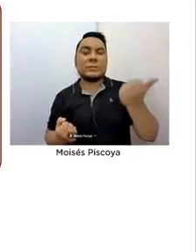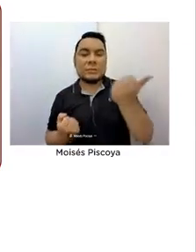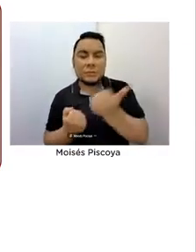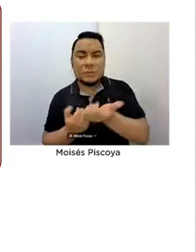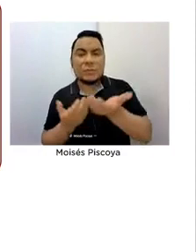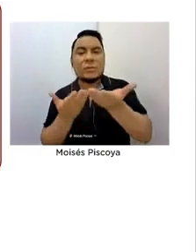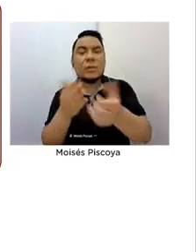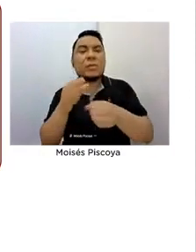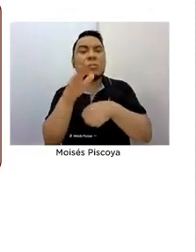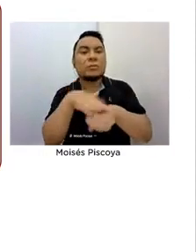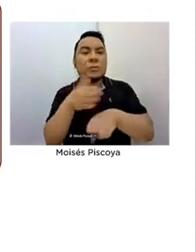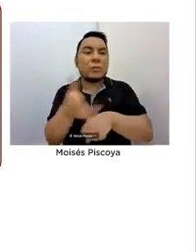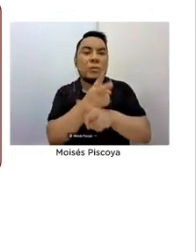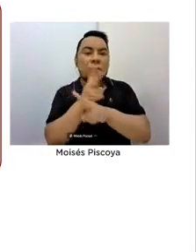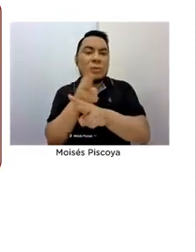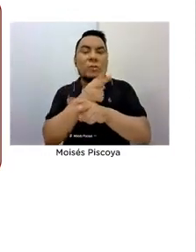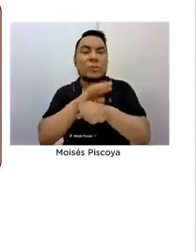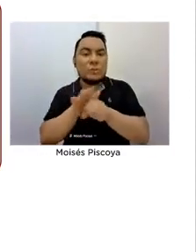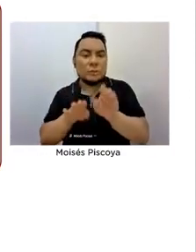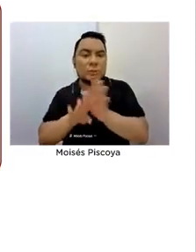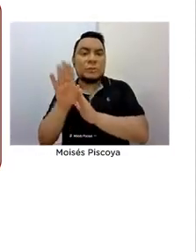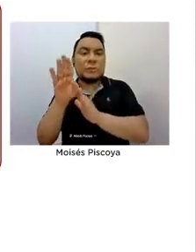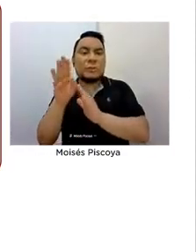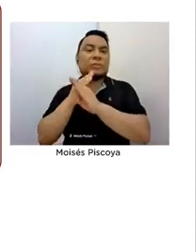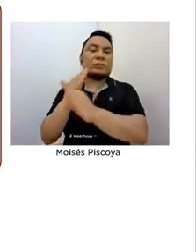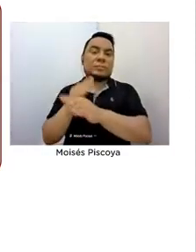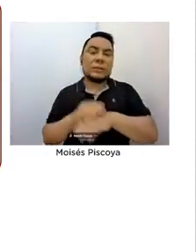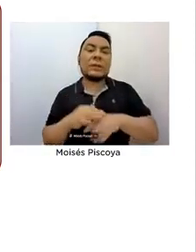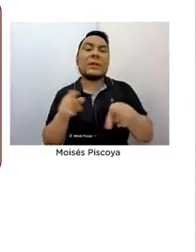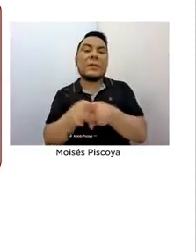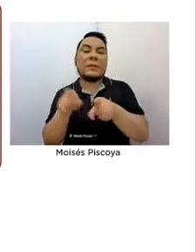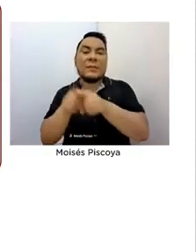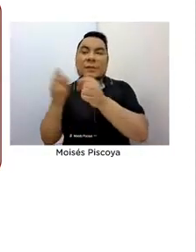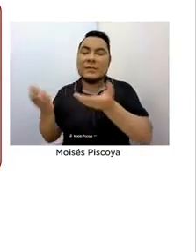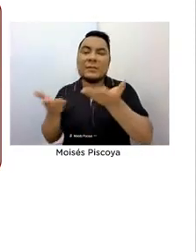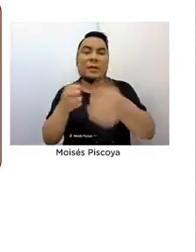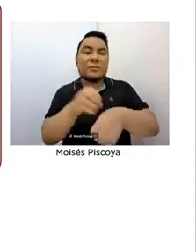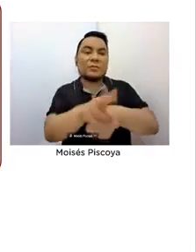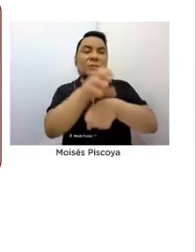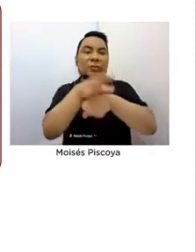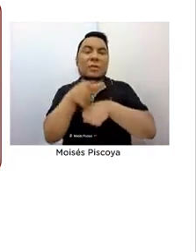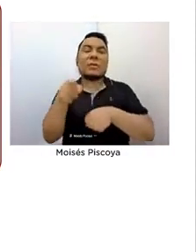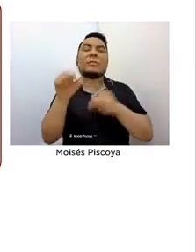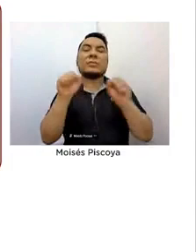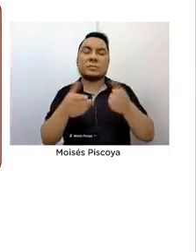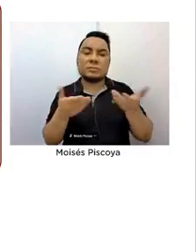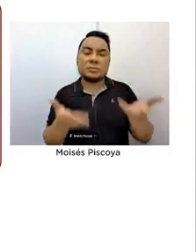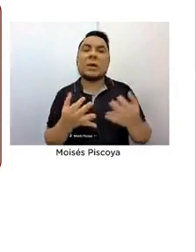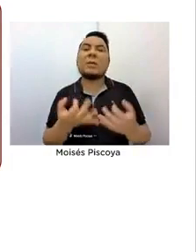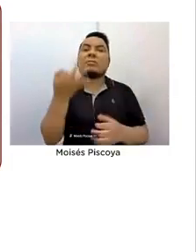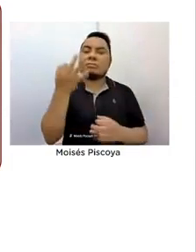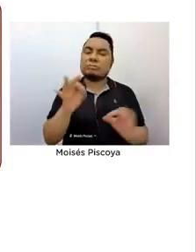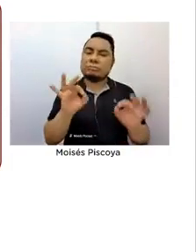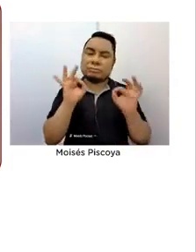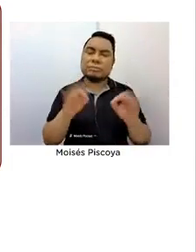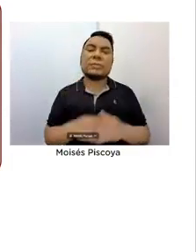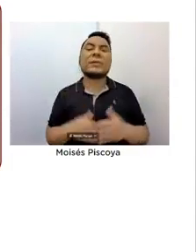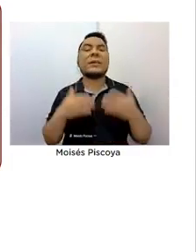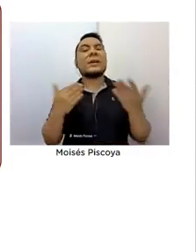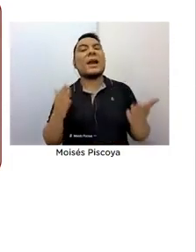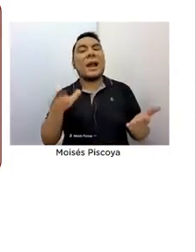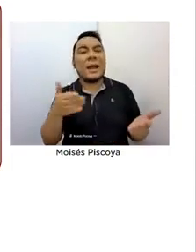de prevención frente al COVID-19, pero sobre todo nos brindará orientaciones para un tratamiento adecuado, en caso